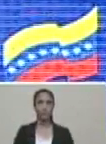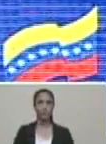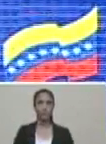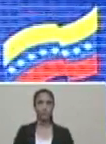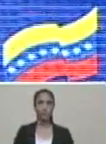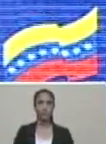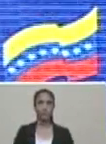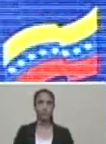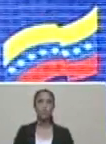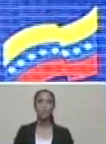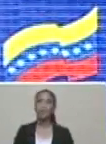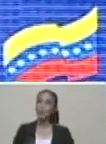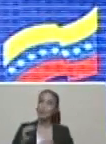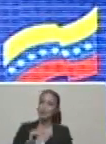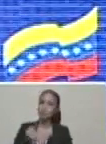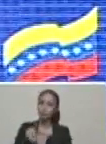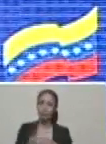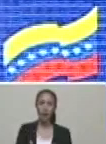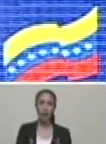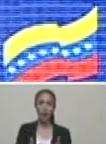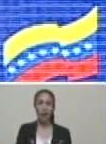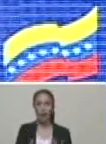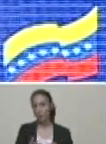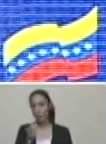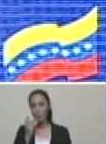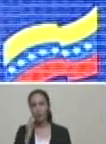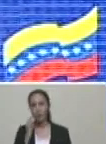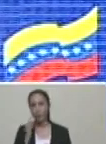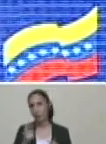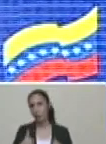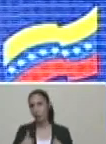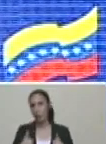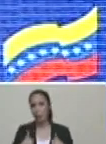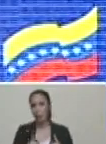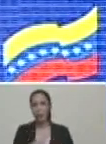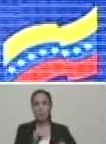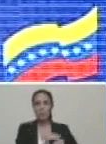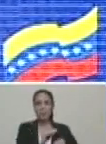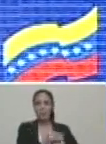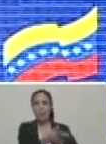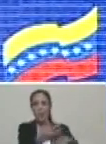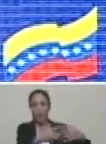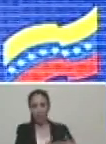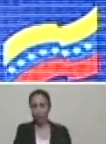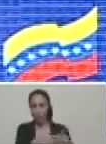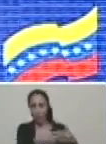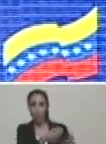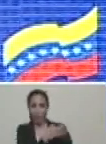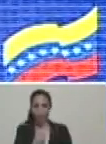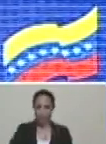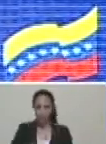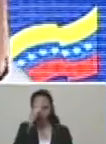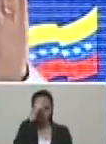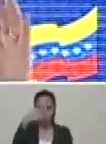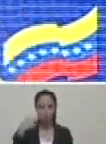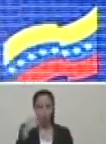Yo le digo al presidente Donald Trump desde Venezuela, como usted ha dicho que quiere ayudar a